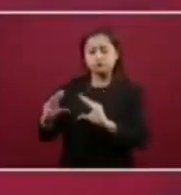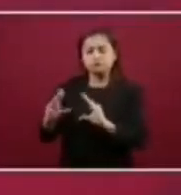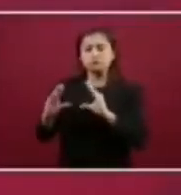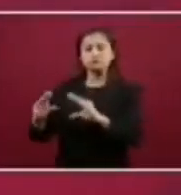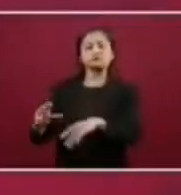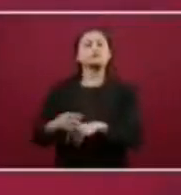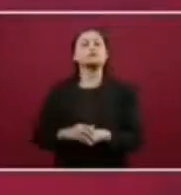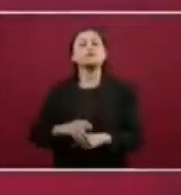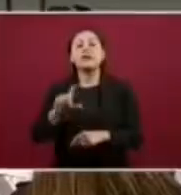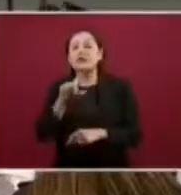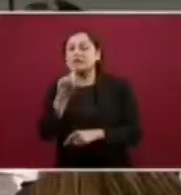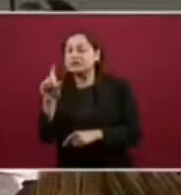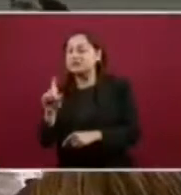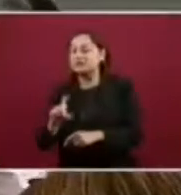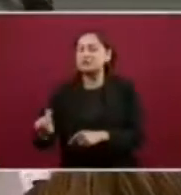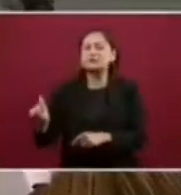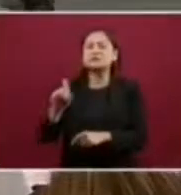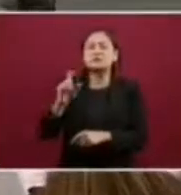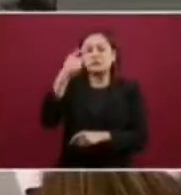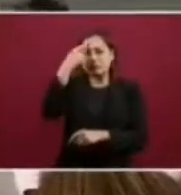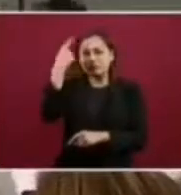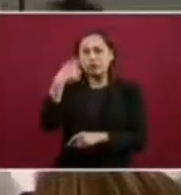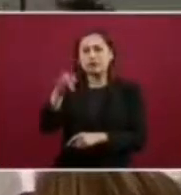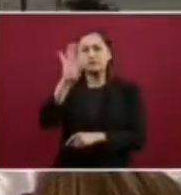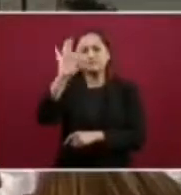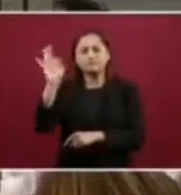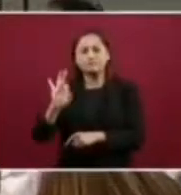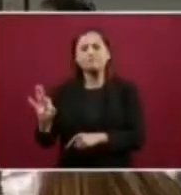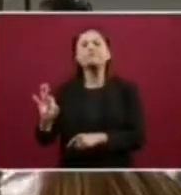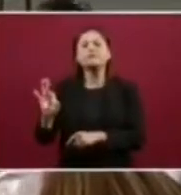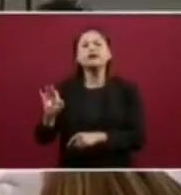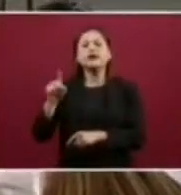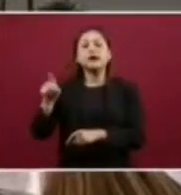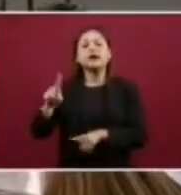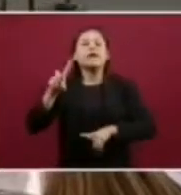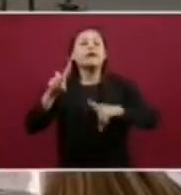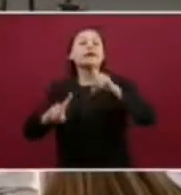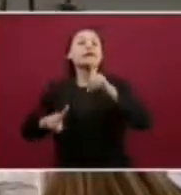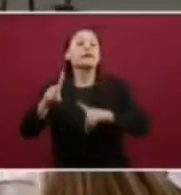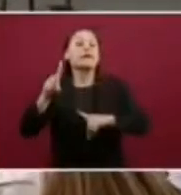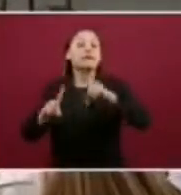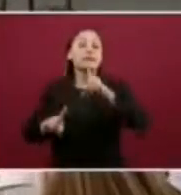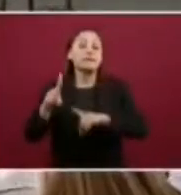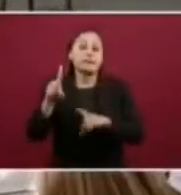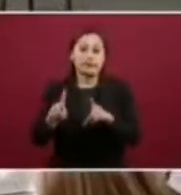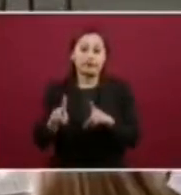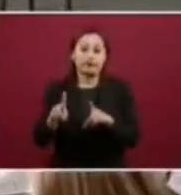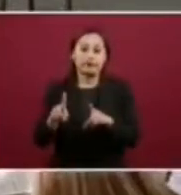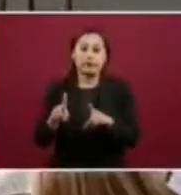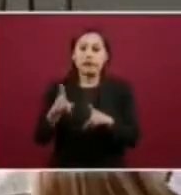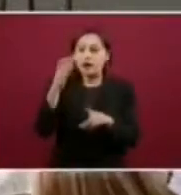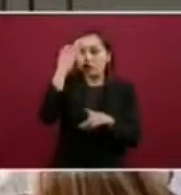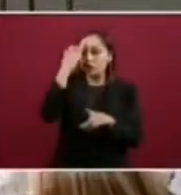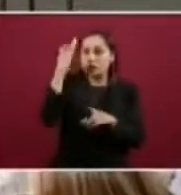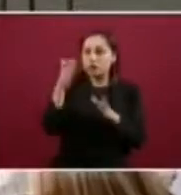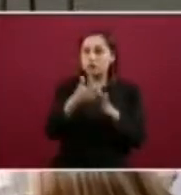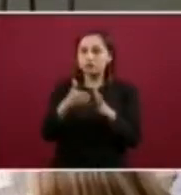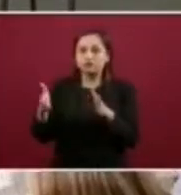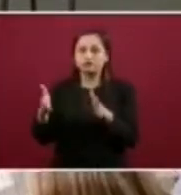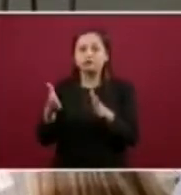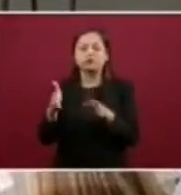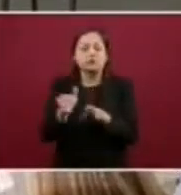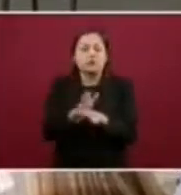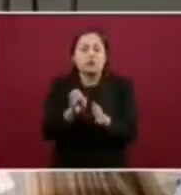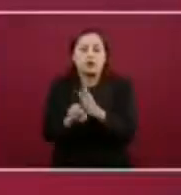entran en calendarios variables de acuerdo a la temporada si la temporada arrancó muy fuerte en julio